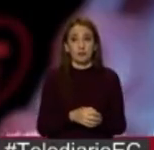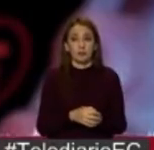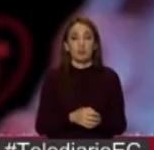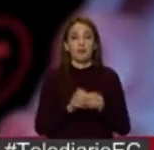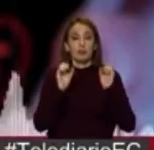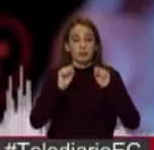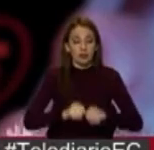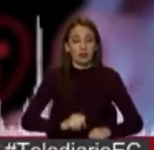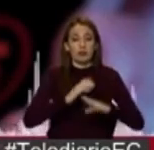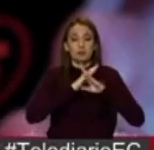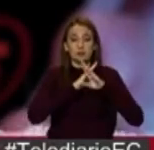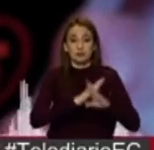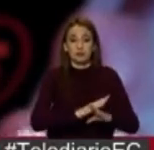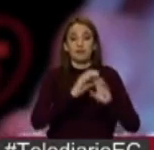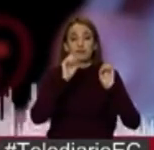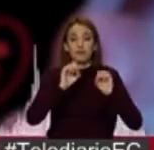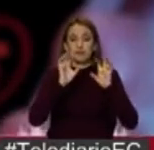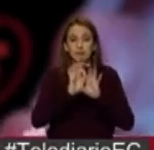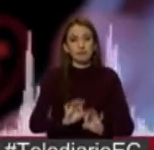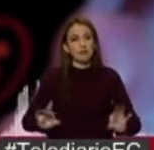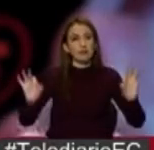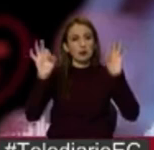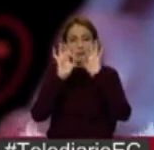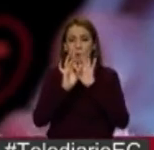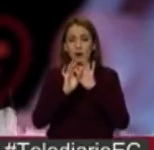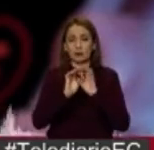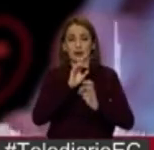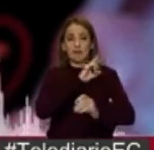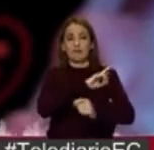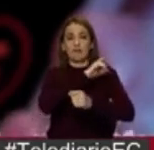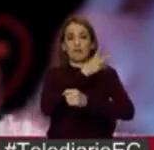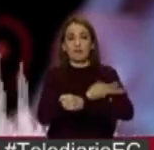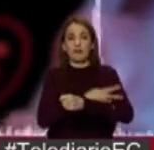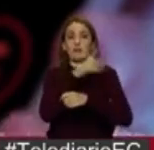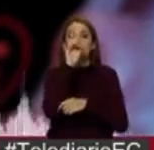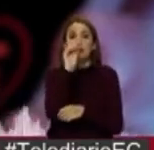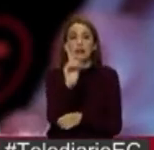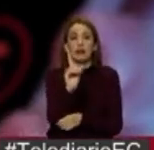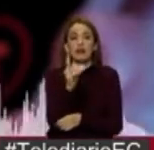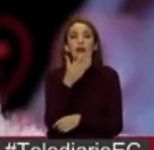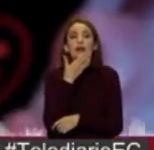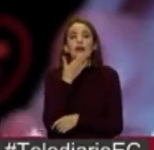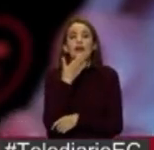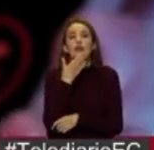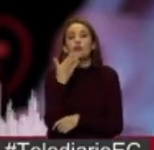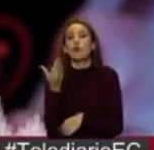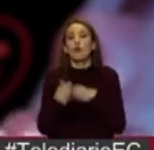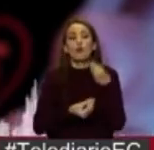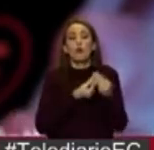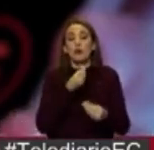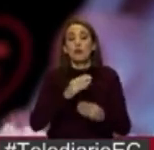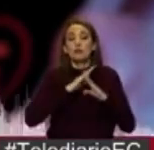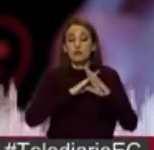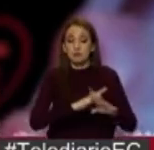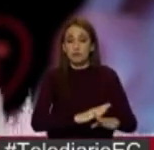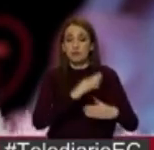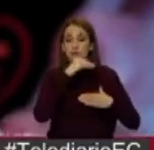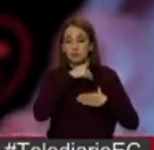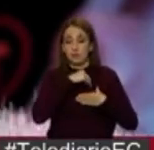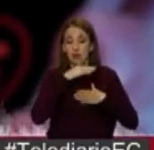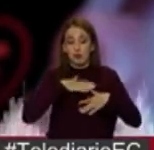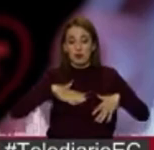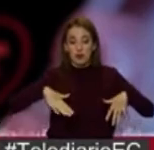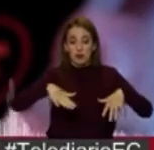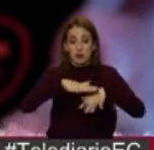del organismo es indispensable la vitamina D para permitir que el sistema inmunológico sea un frente eficaz para disminuir